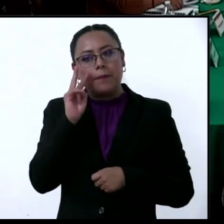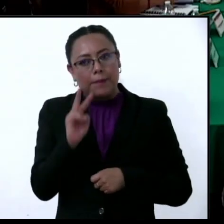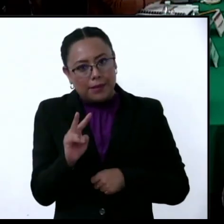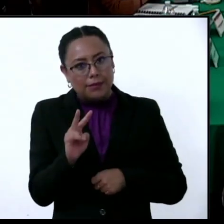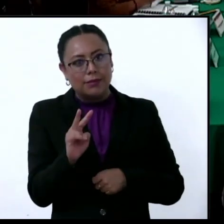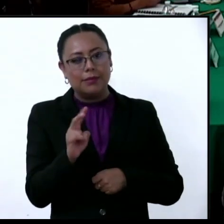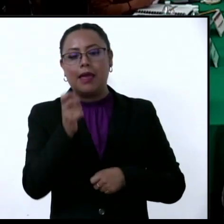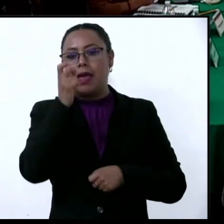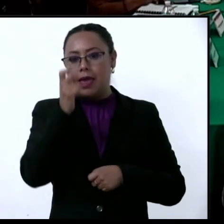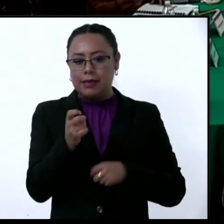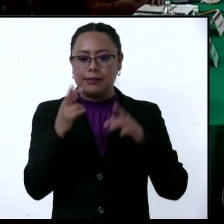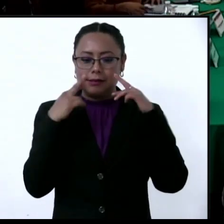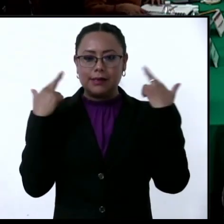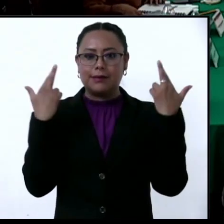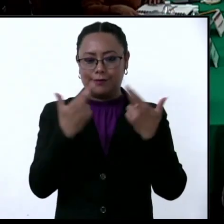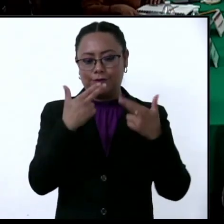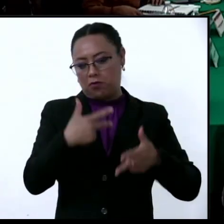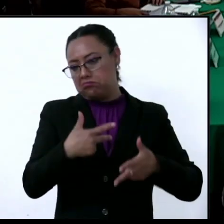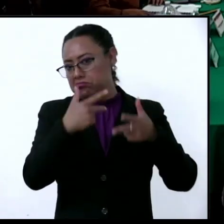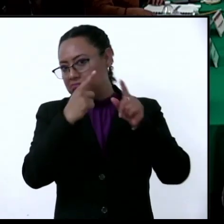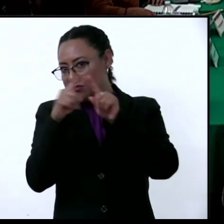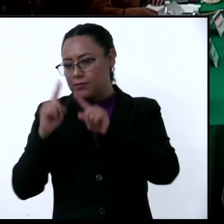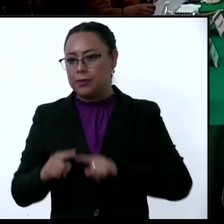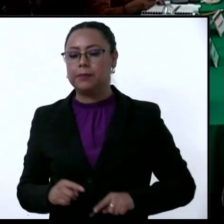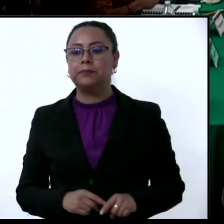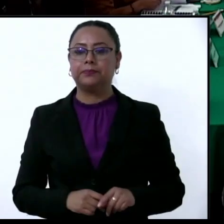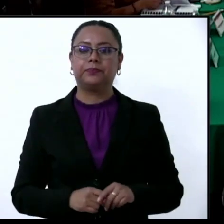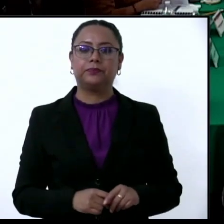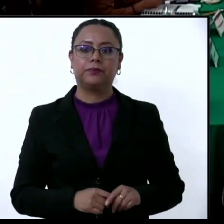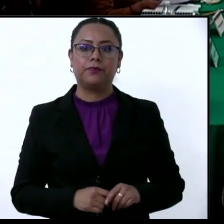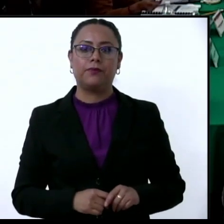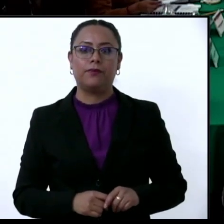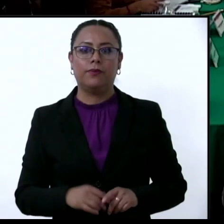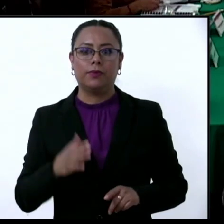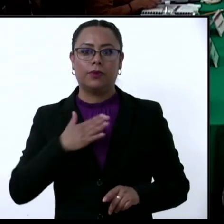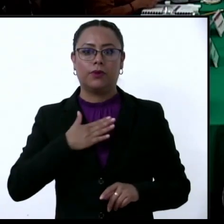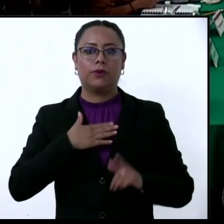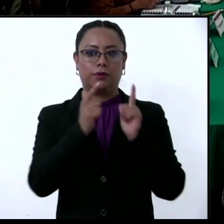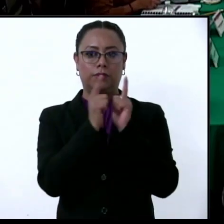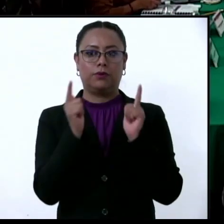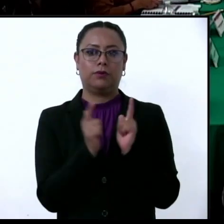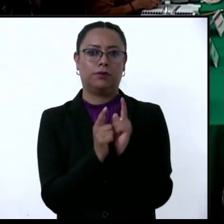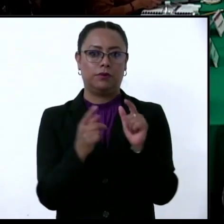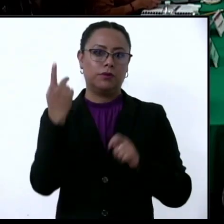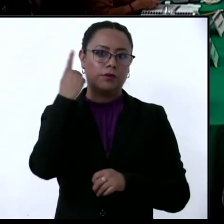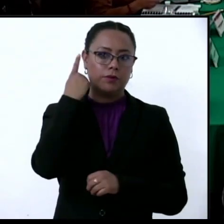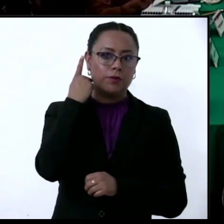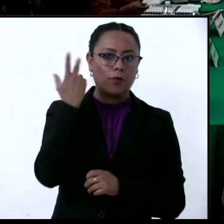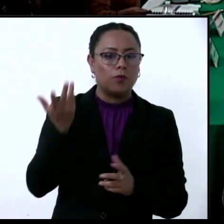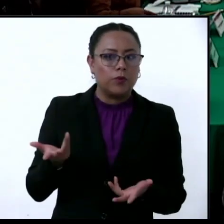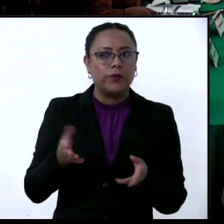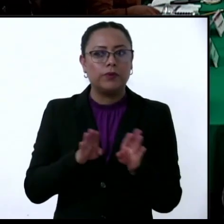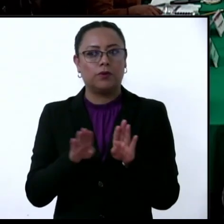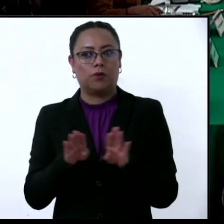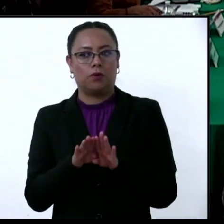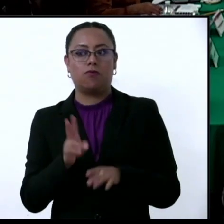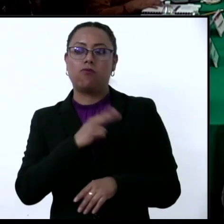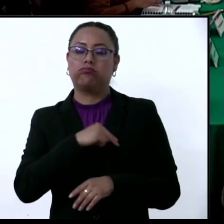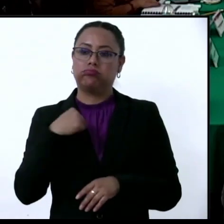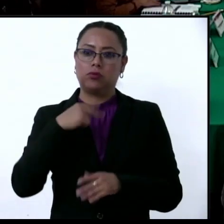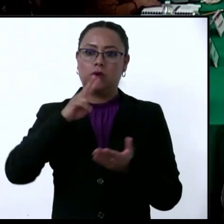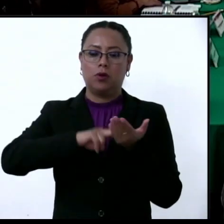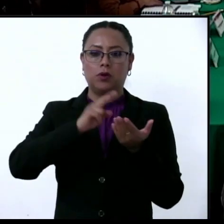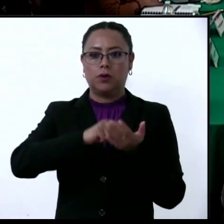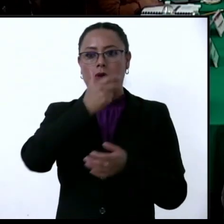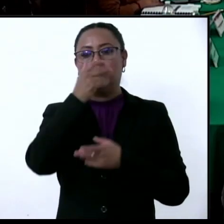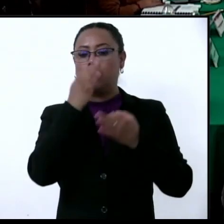ciudadana siguen comparecencia. Desde mi grupo parlamentario, valoramos este ejercicio de rendición de